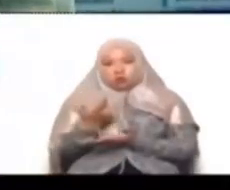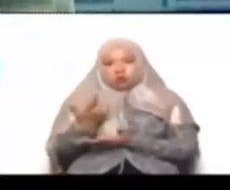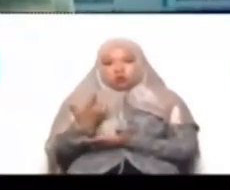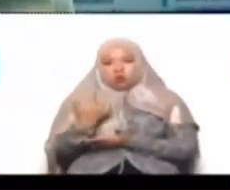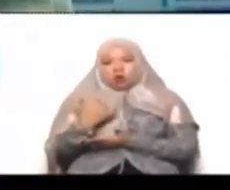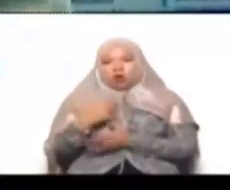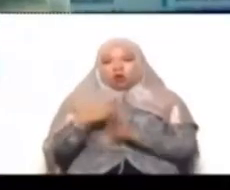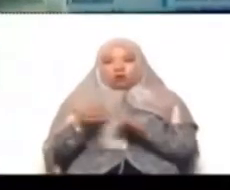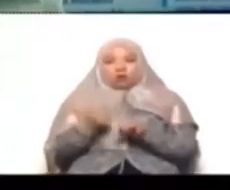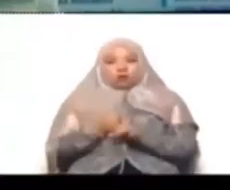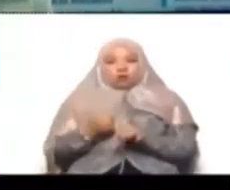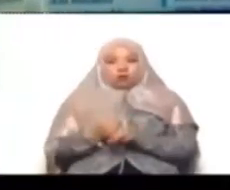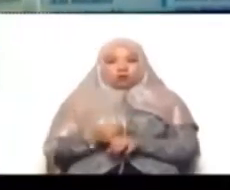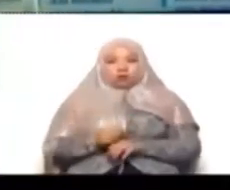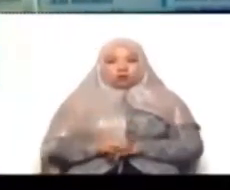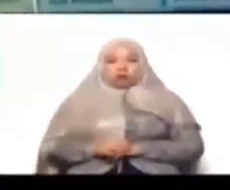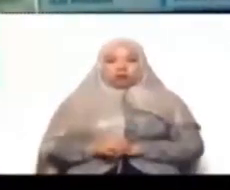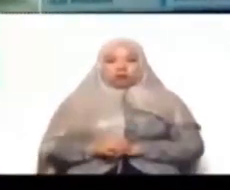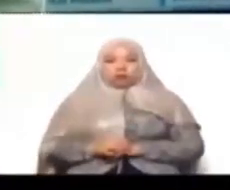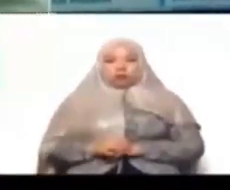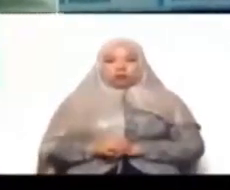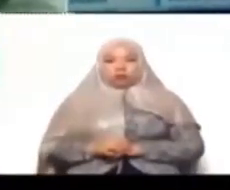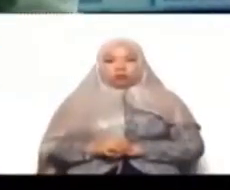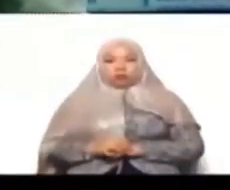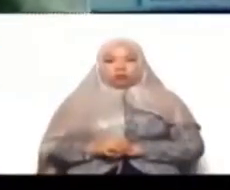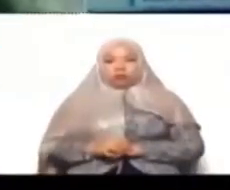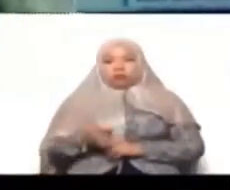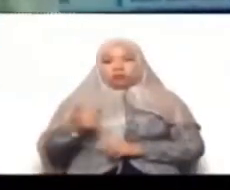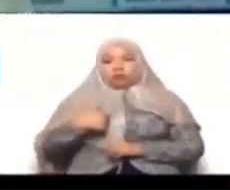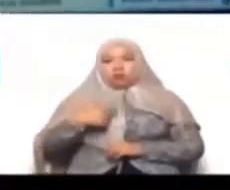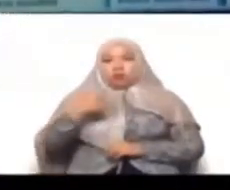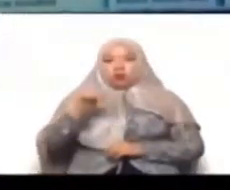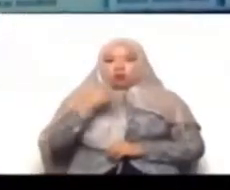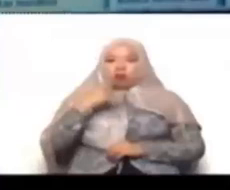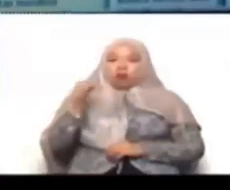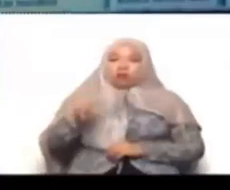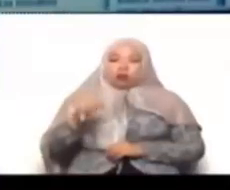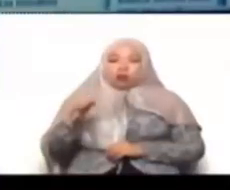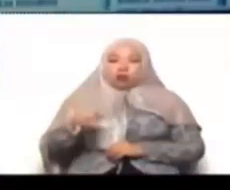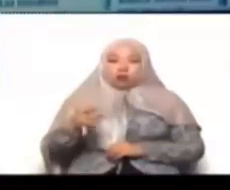de los todo candidatos. Todo un enredo, una maraña. Un enredo, mira, yo te voy a decir de verdad,